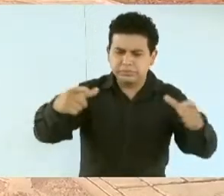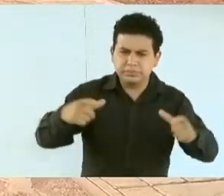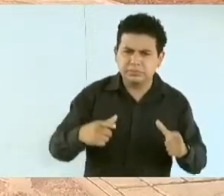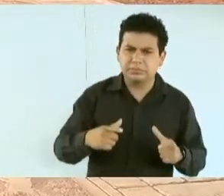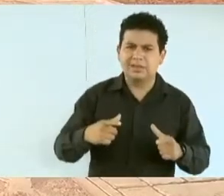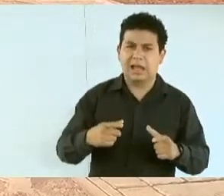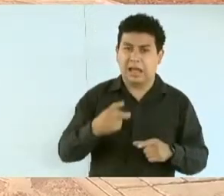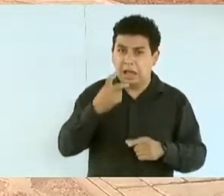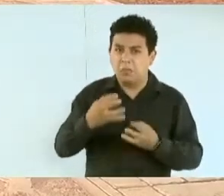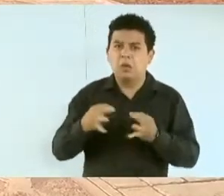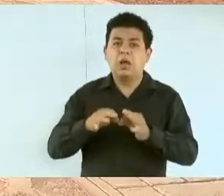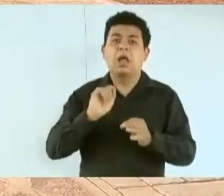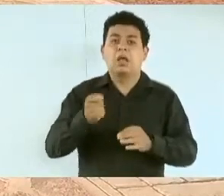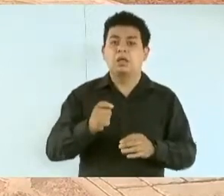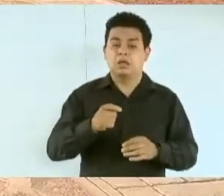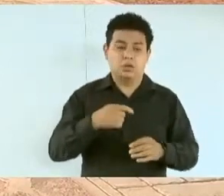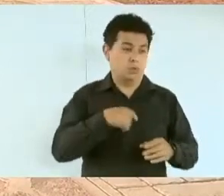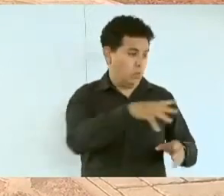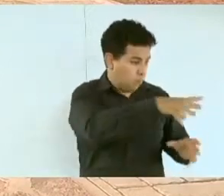intermediarios.